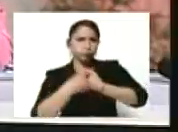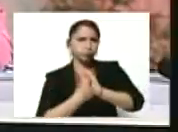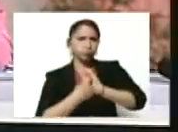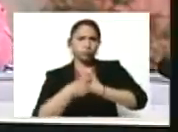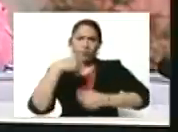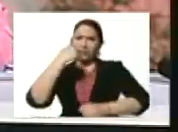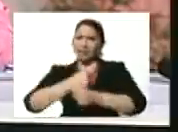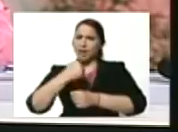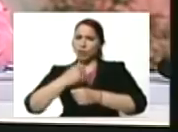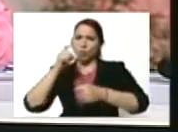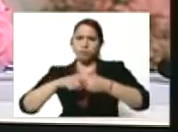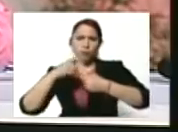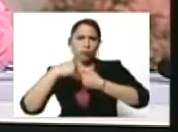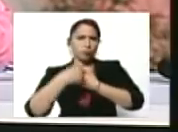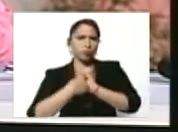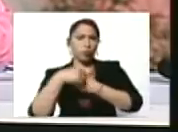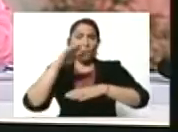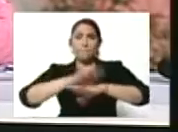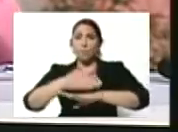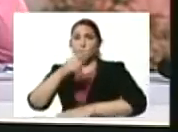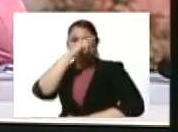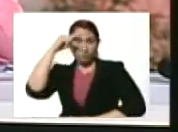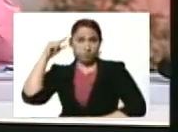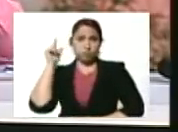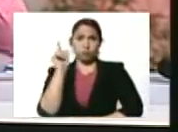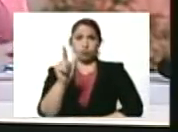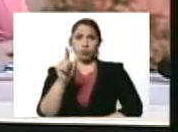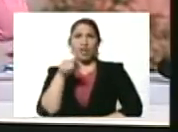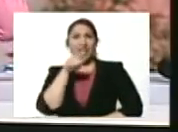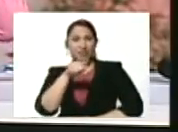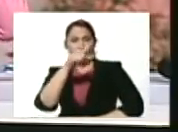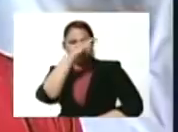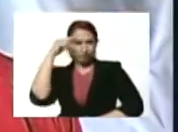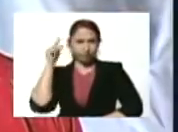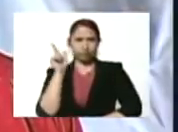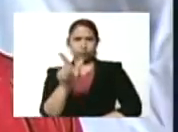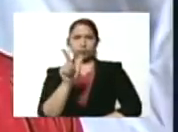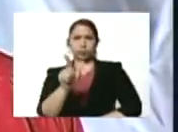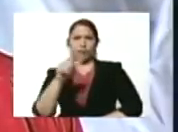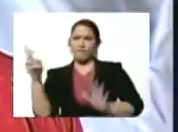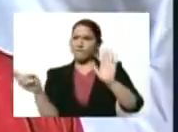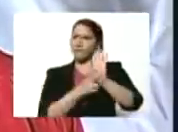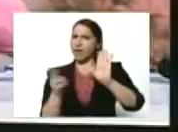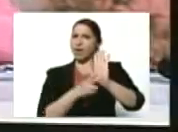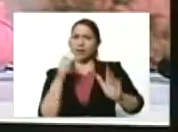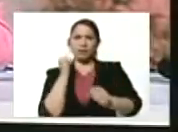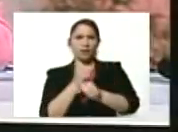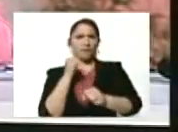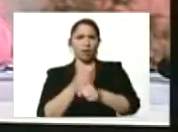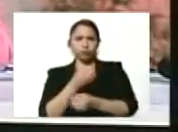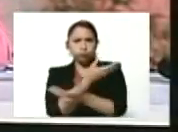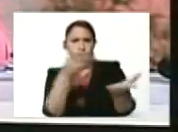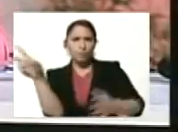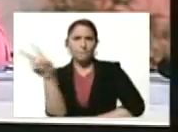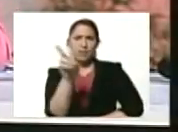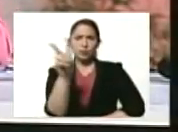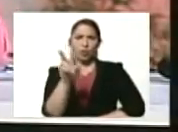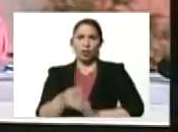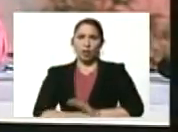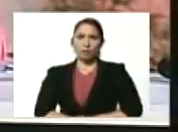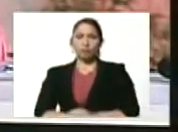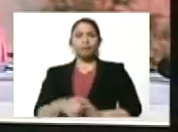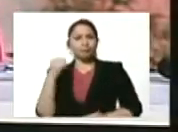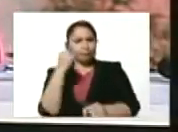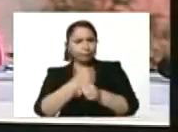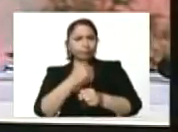clase obrera, porque el Partido Socialista Unido de Venezuela es el partido verdadero de la clase obrera venezolana, del obrero,